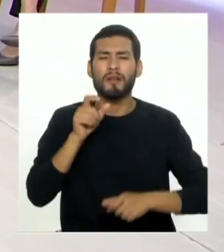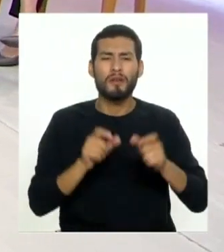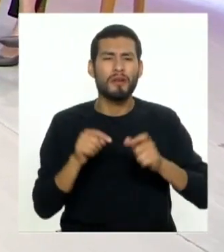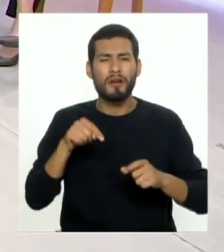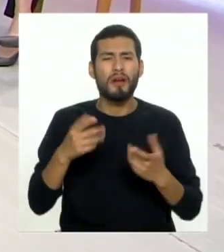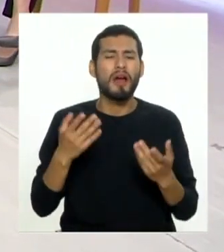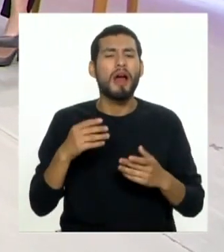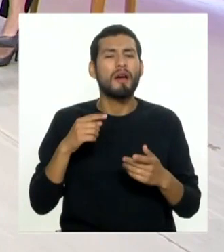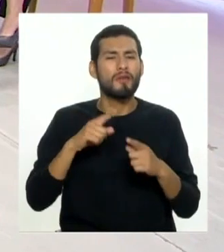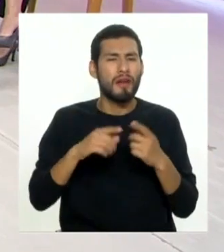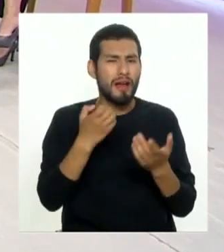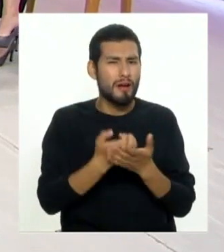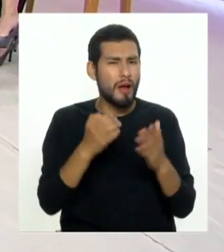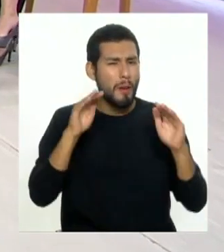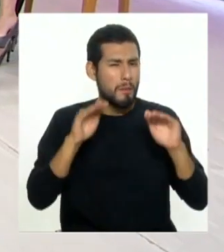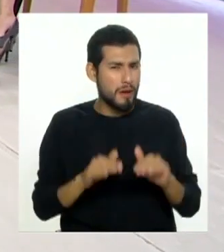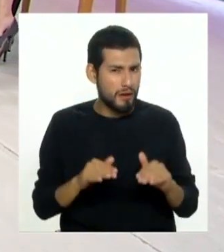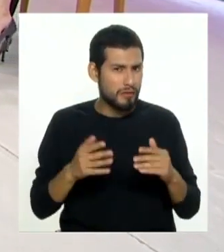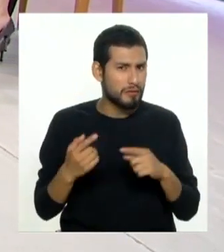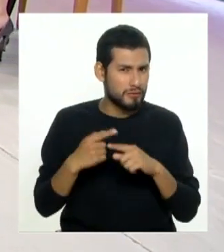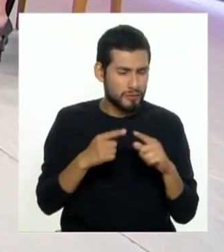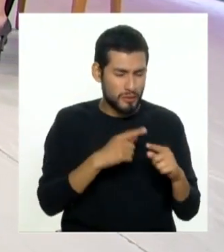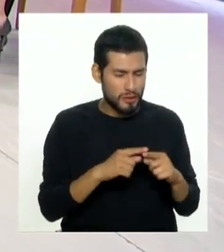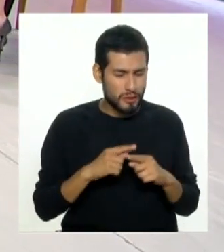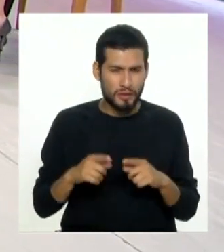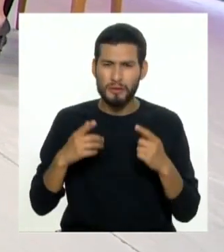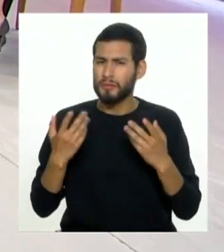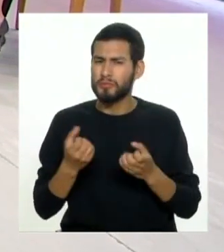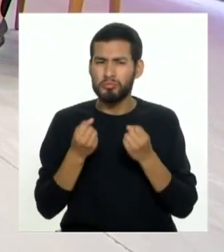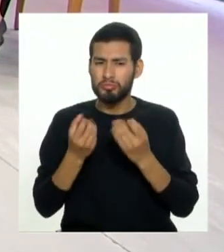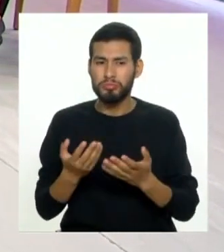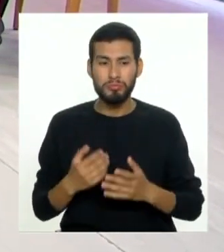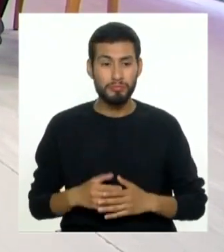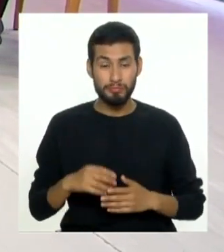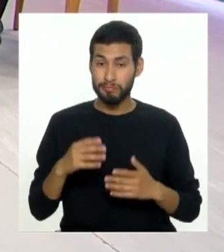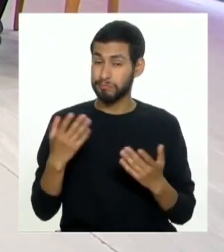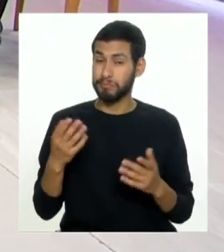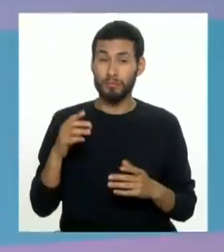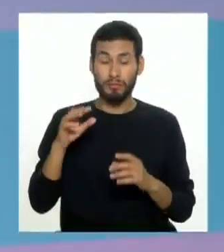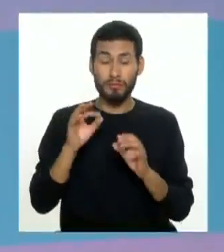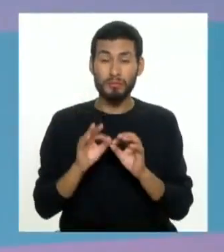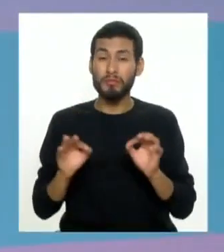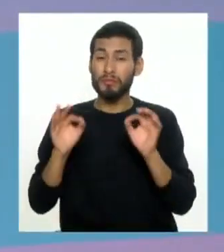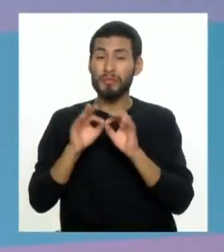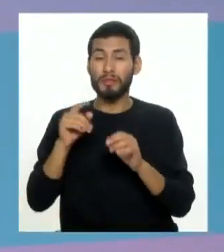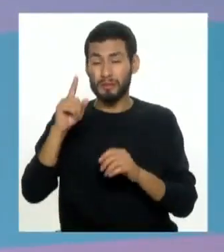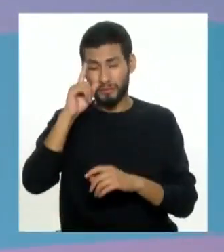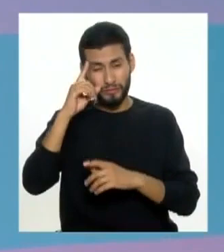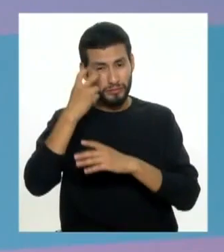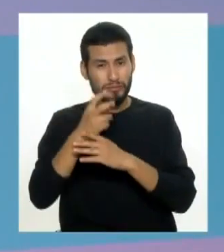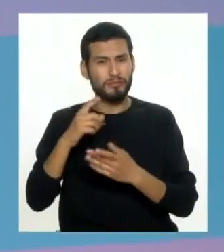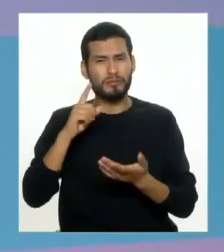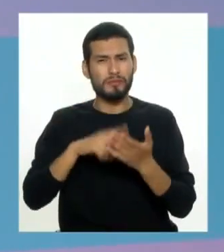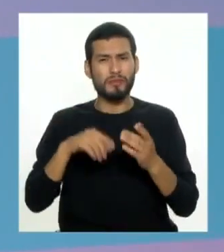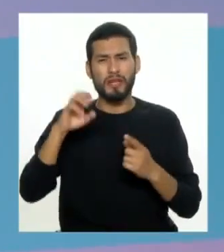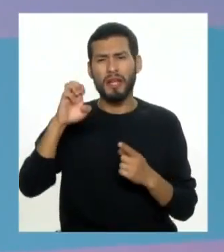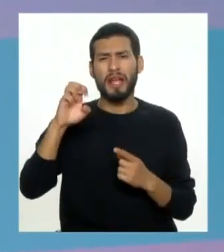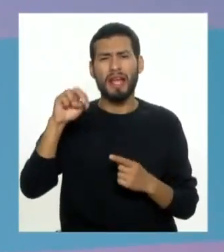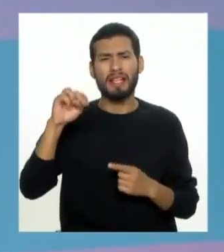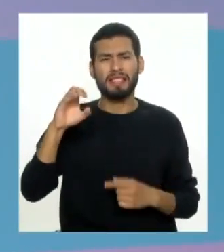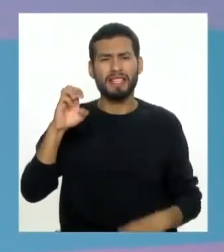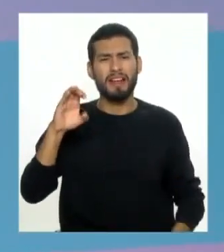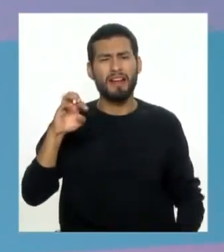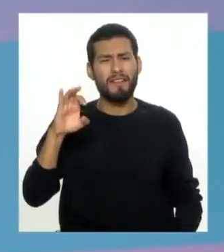medios bajos, por diferentes factores. Por ejemplo, una causa importante de la epilepsia es la encefalopatía